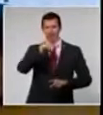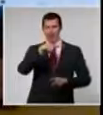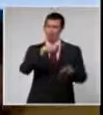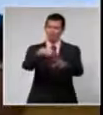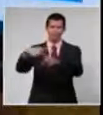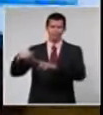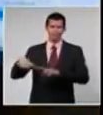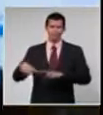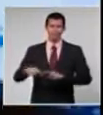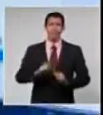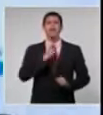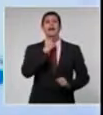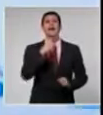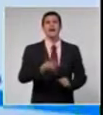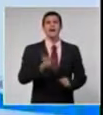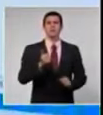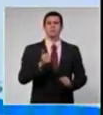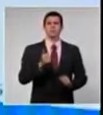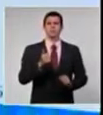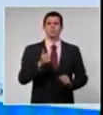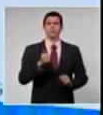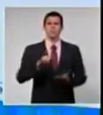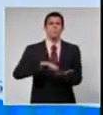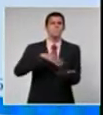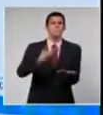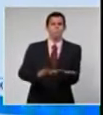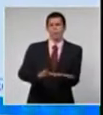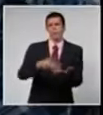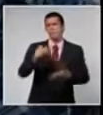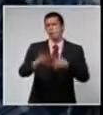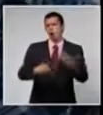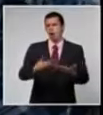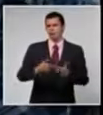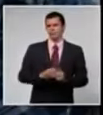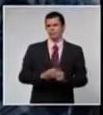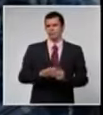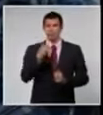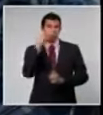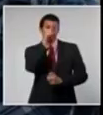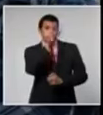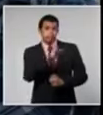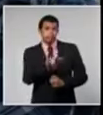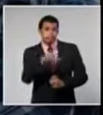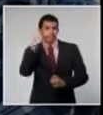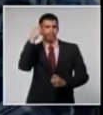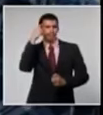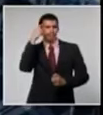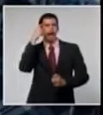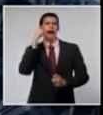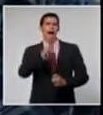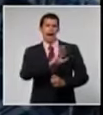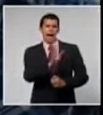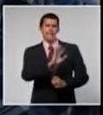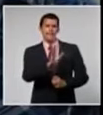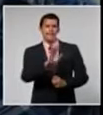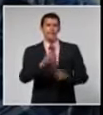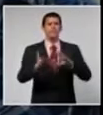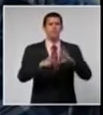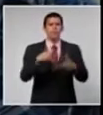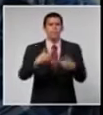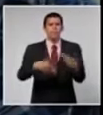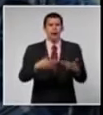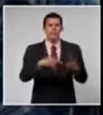de la optimización del transporte para toda la distribución de los recursos relacionados con la COVID. Se aplicaron estos algoritmos comparándolo con otros